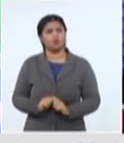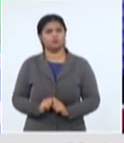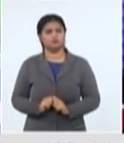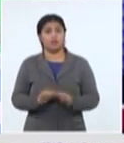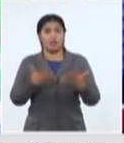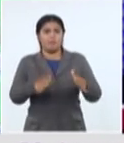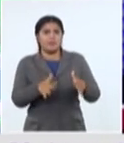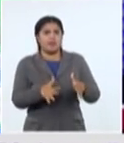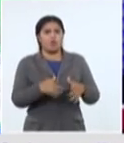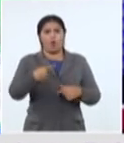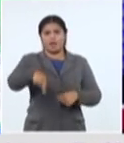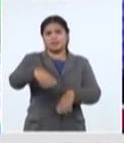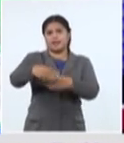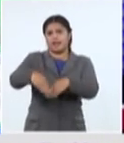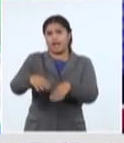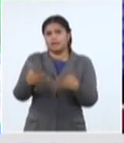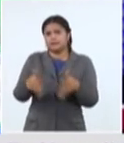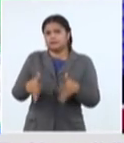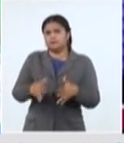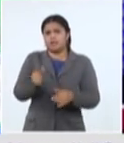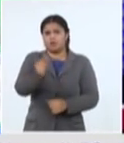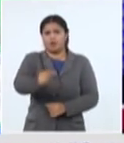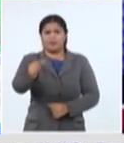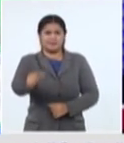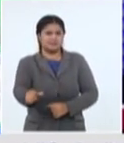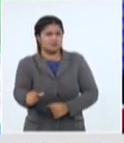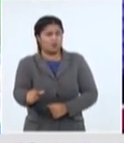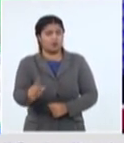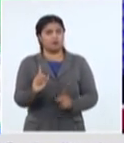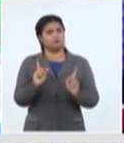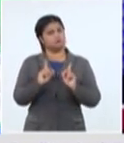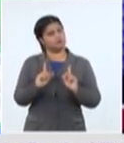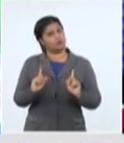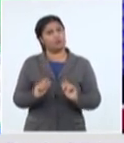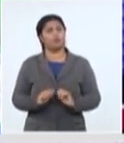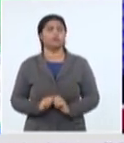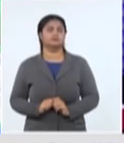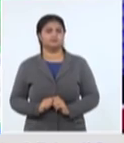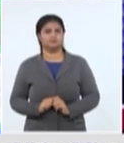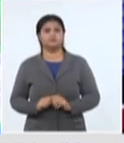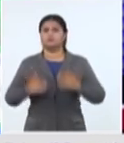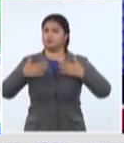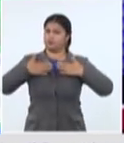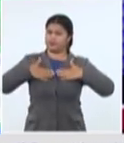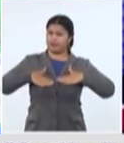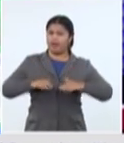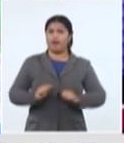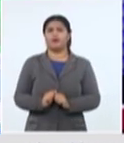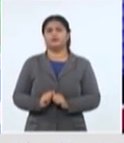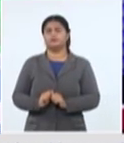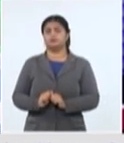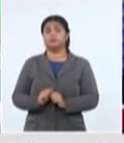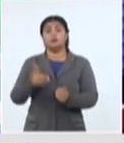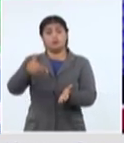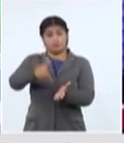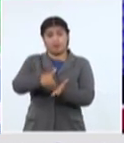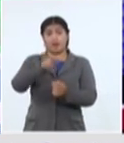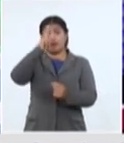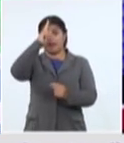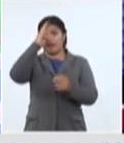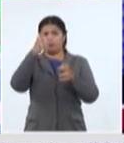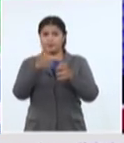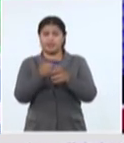me recuerdas algo, ¿no? Lo de la fatiga pandémica, que también es a población supuestamente sana, pero también a nuestros pacientes. Igual el síndrome